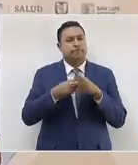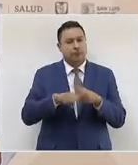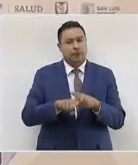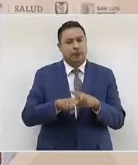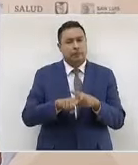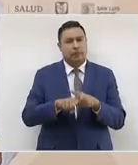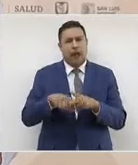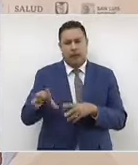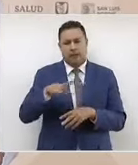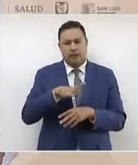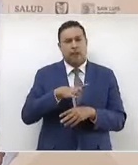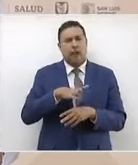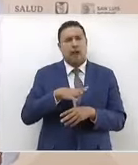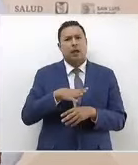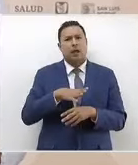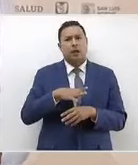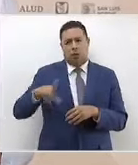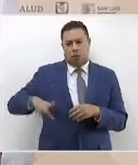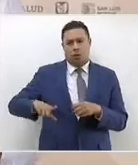gobierna un